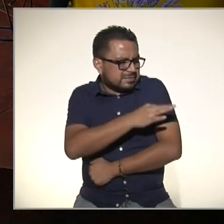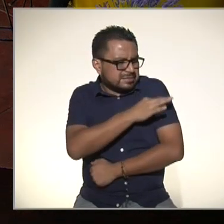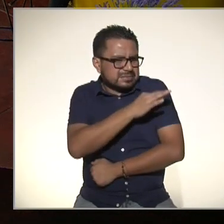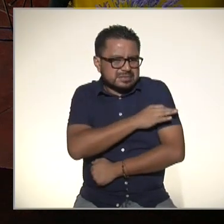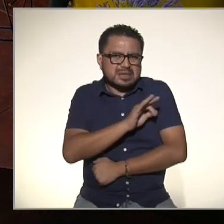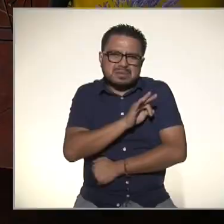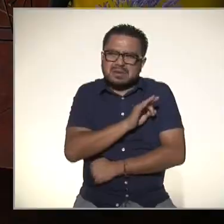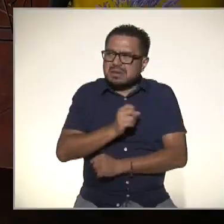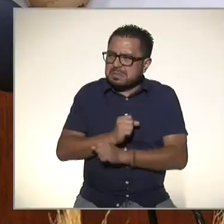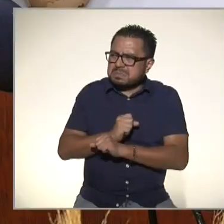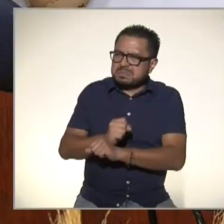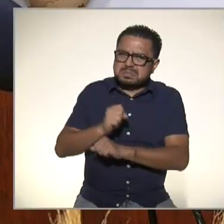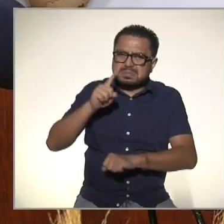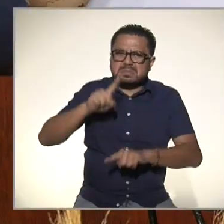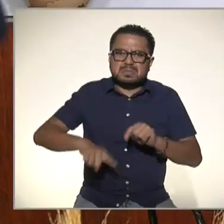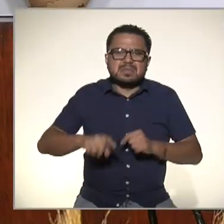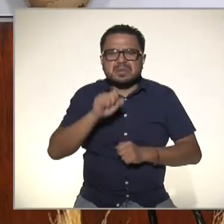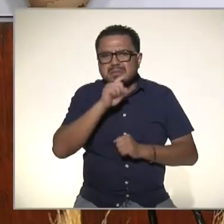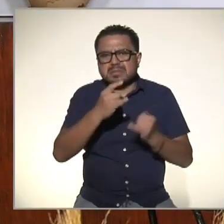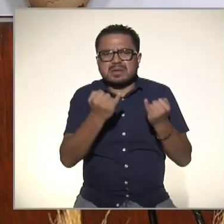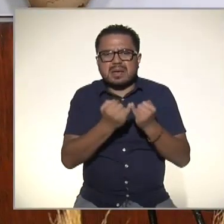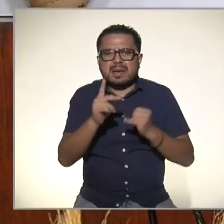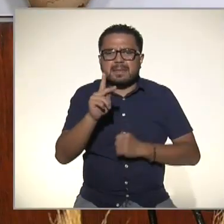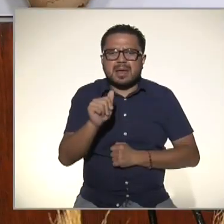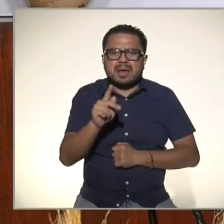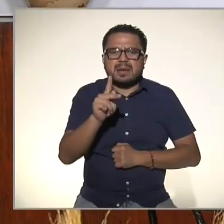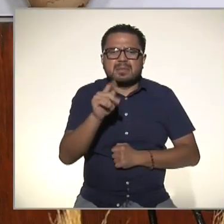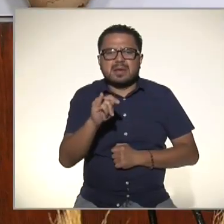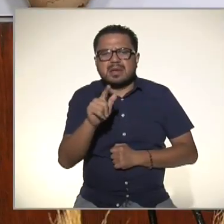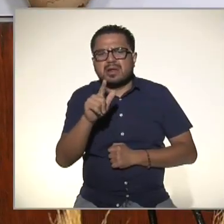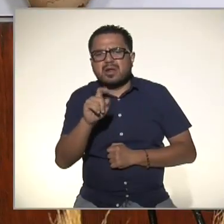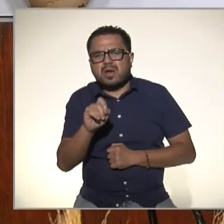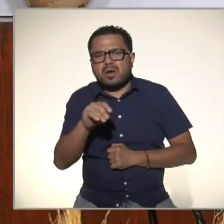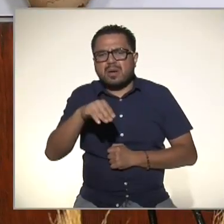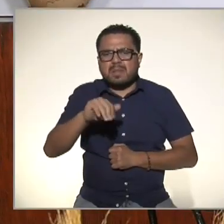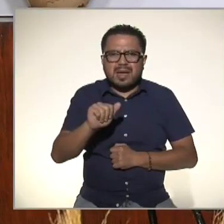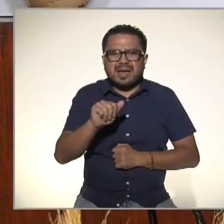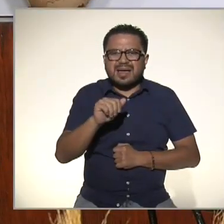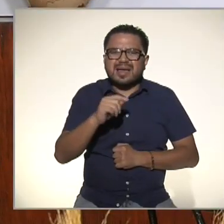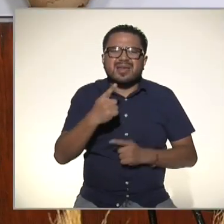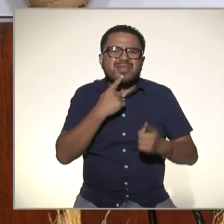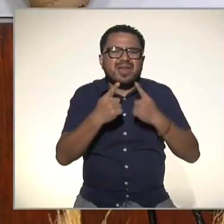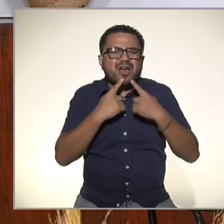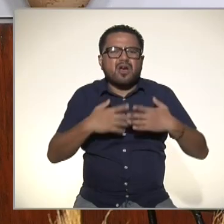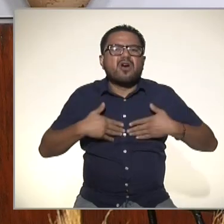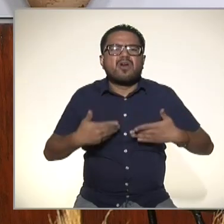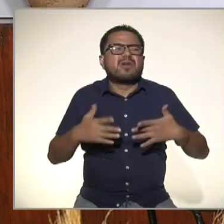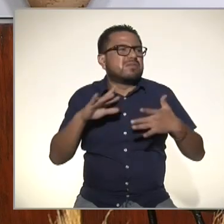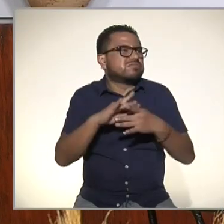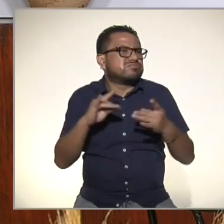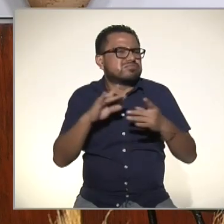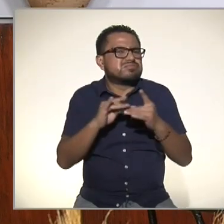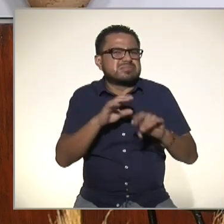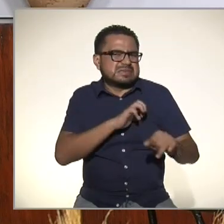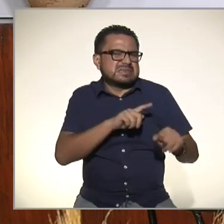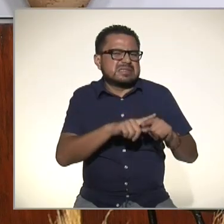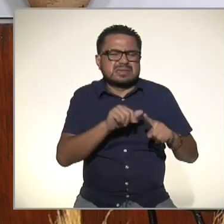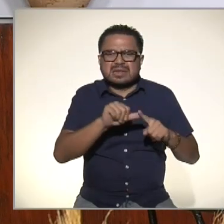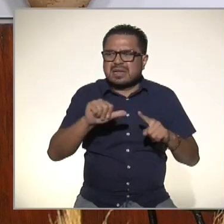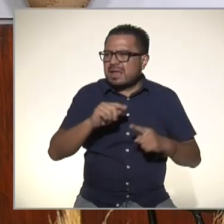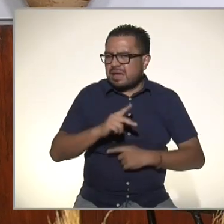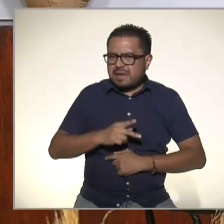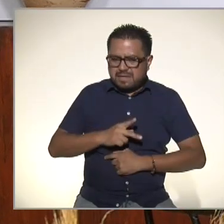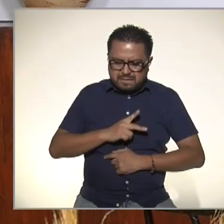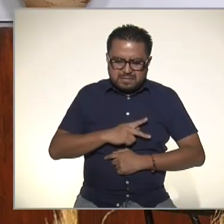estás evitando. Y el virus del papiloma, se habló también en uno de los episodios de Diálogos en Confianza, que hablamos específicamente del virus